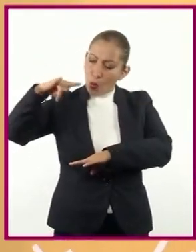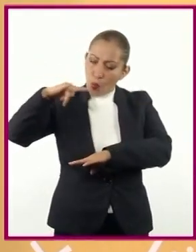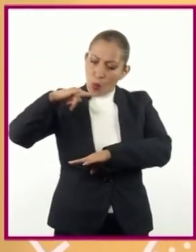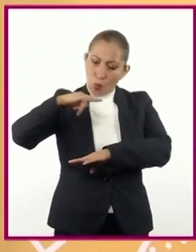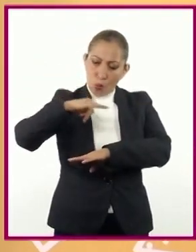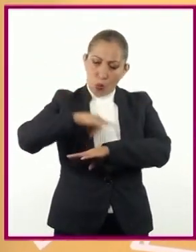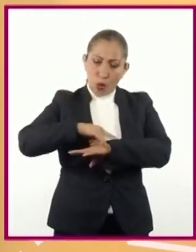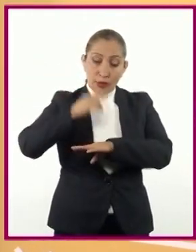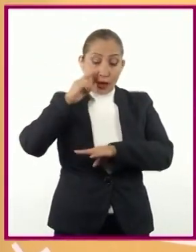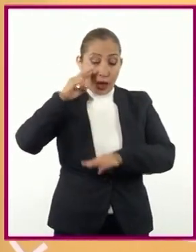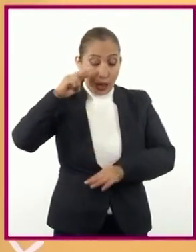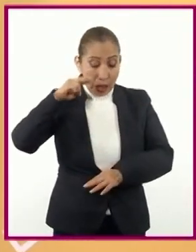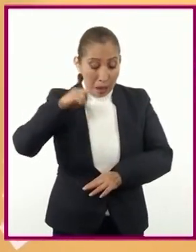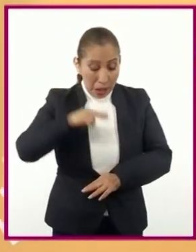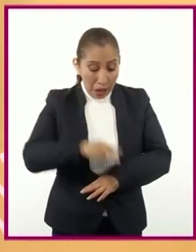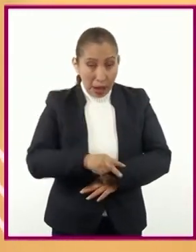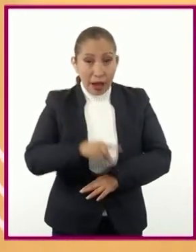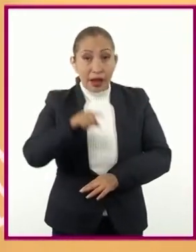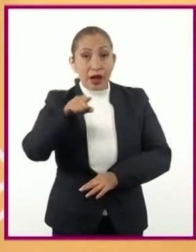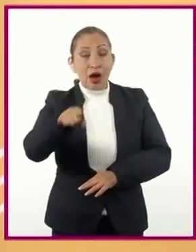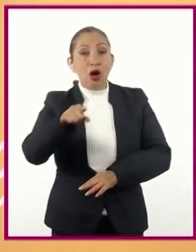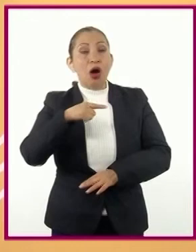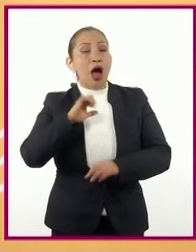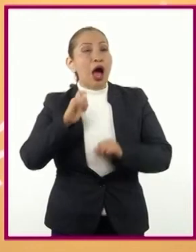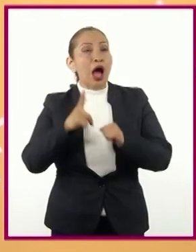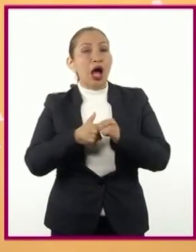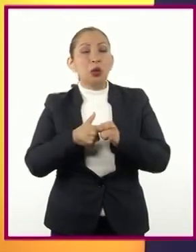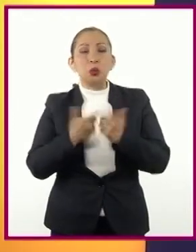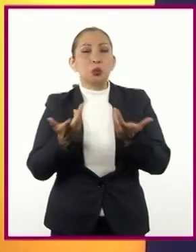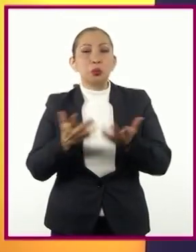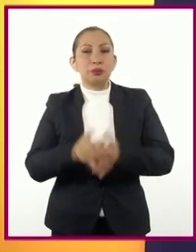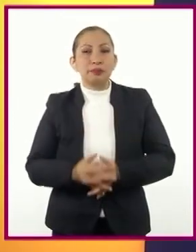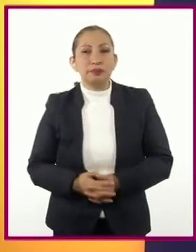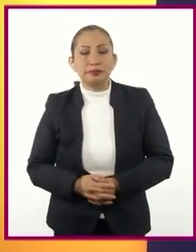observa de arriba hacia abajo algún evento o situación.